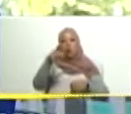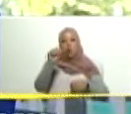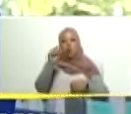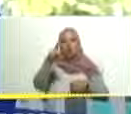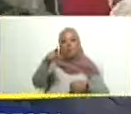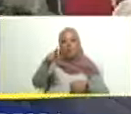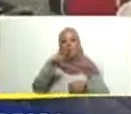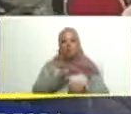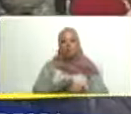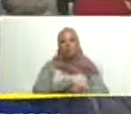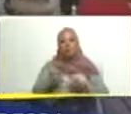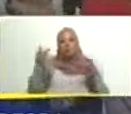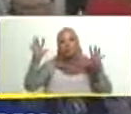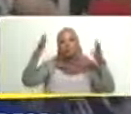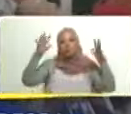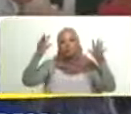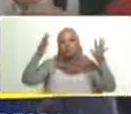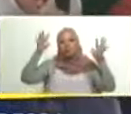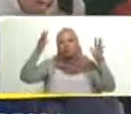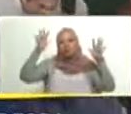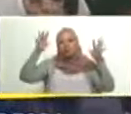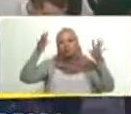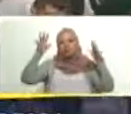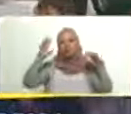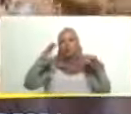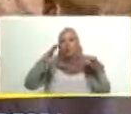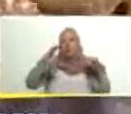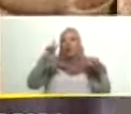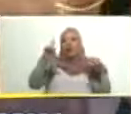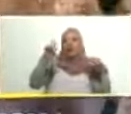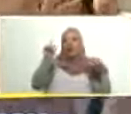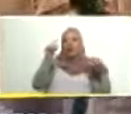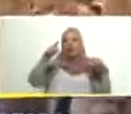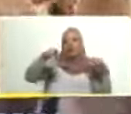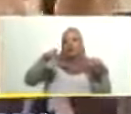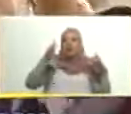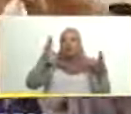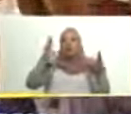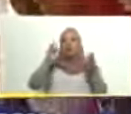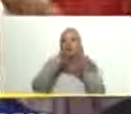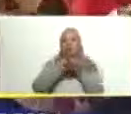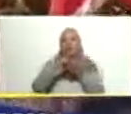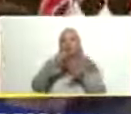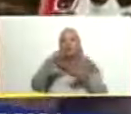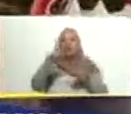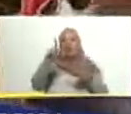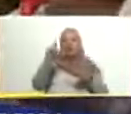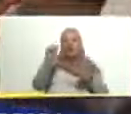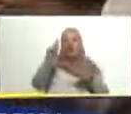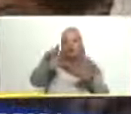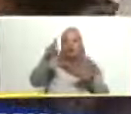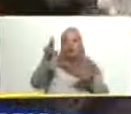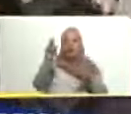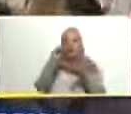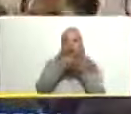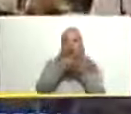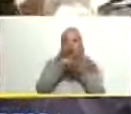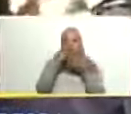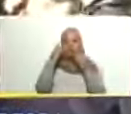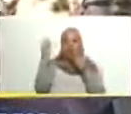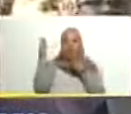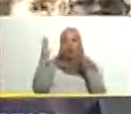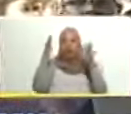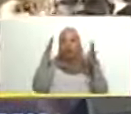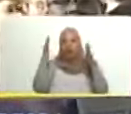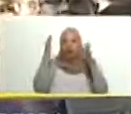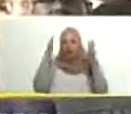CLAP. CLAP, CLAP, CLAP, CLAP, CLAP, CLAP, CLAP, CLAP, CLAP, CLAP, CLAP, CLAP.